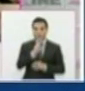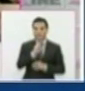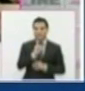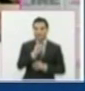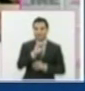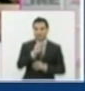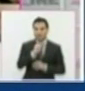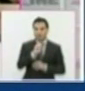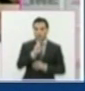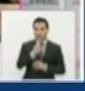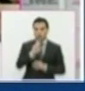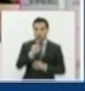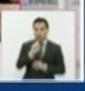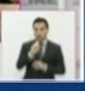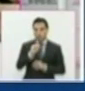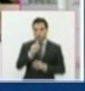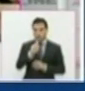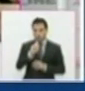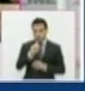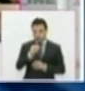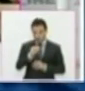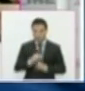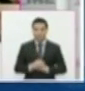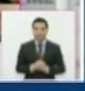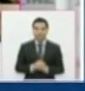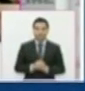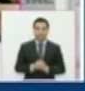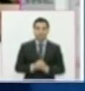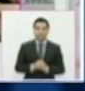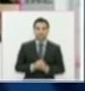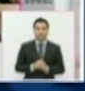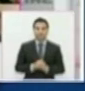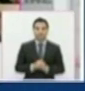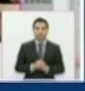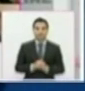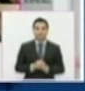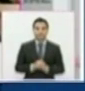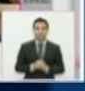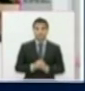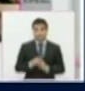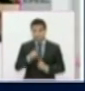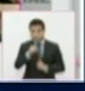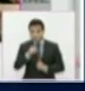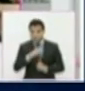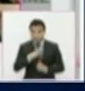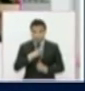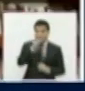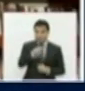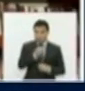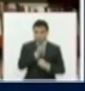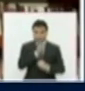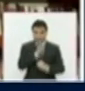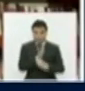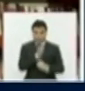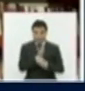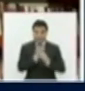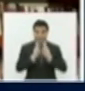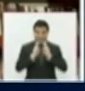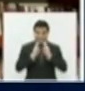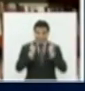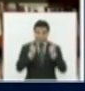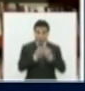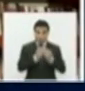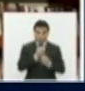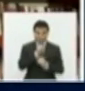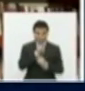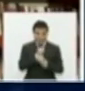suponte que tú y yo queremos mucho al partido Jaime Núñez, entonces yo te quiero dar dinero al partido Jaime Núñez, y yo